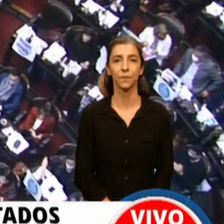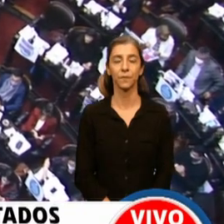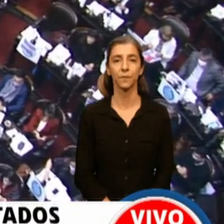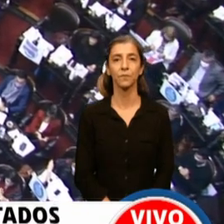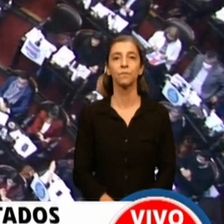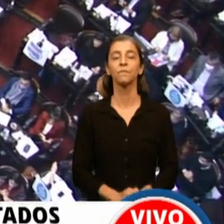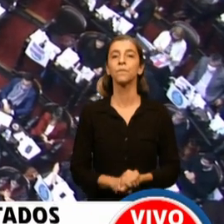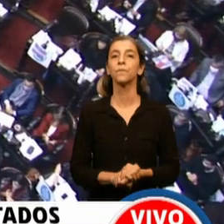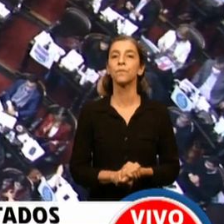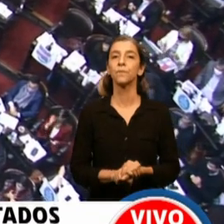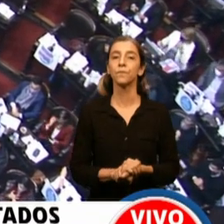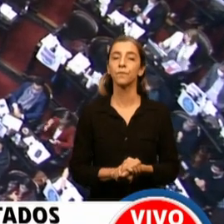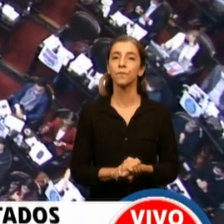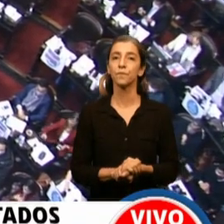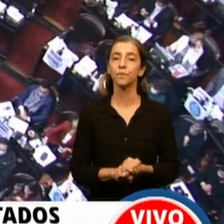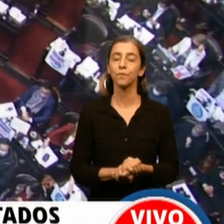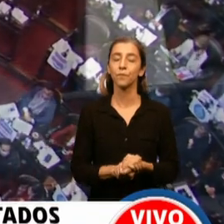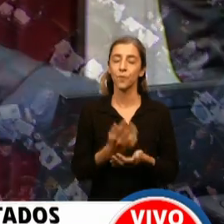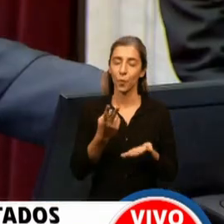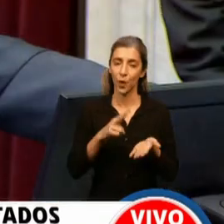quiero reiterarles